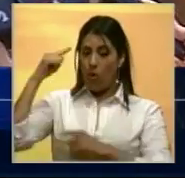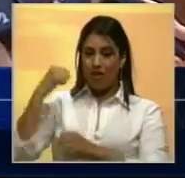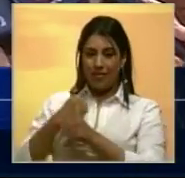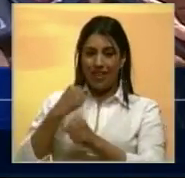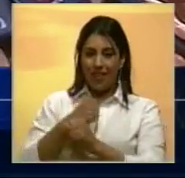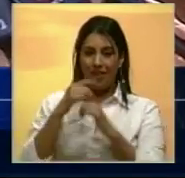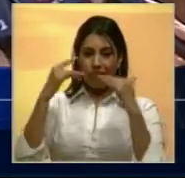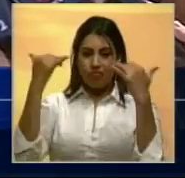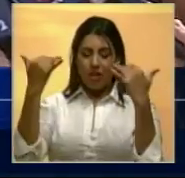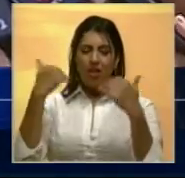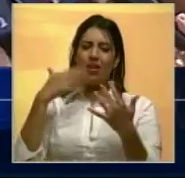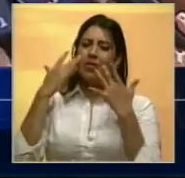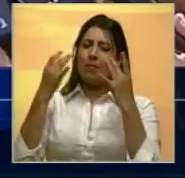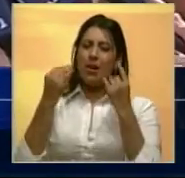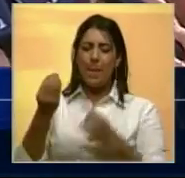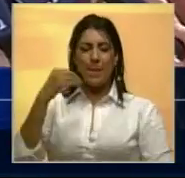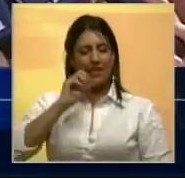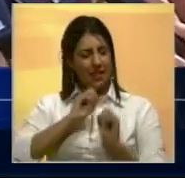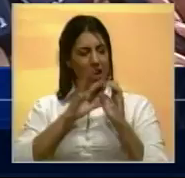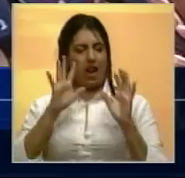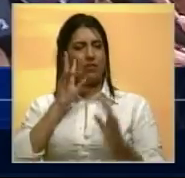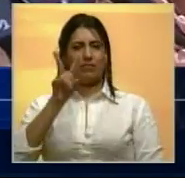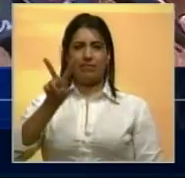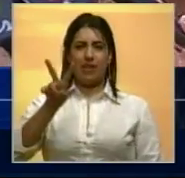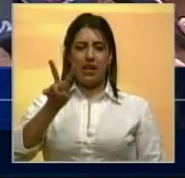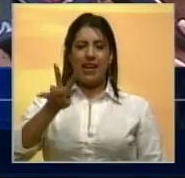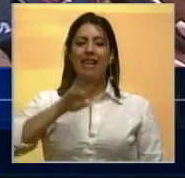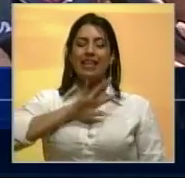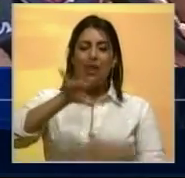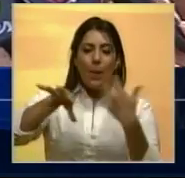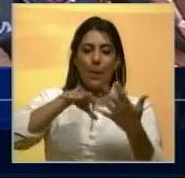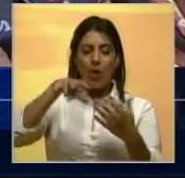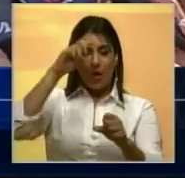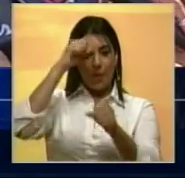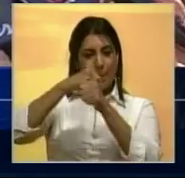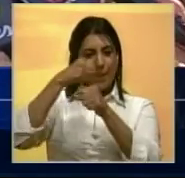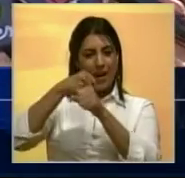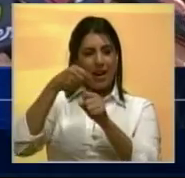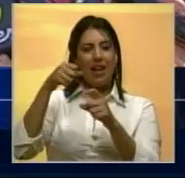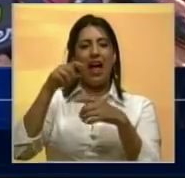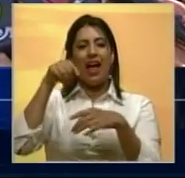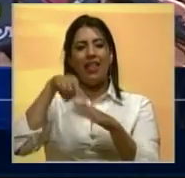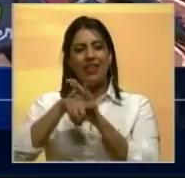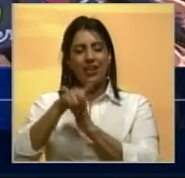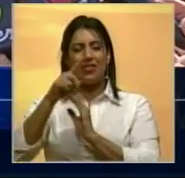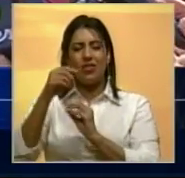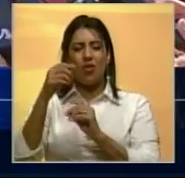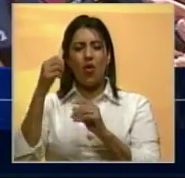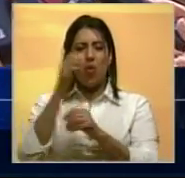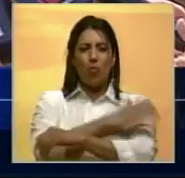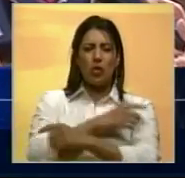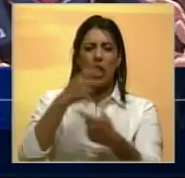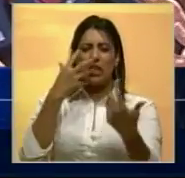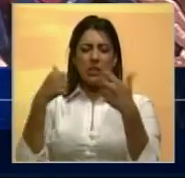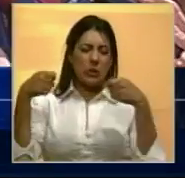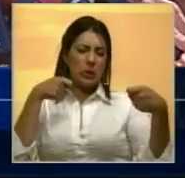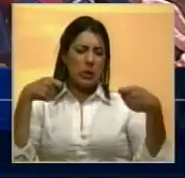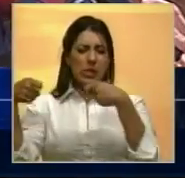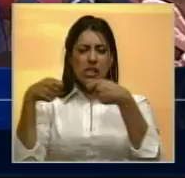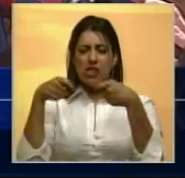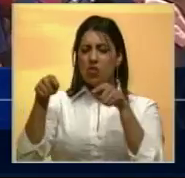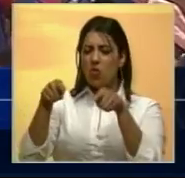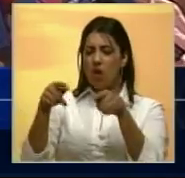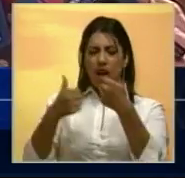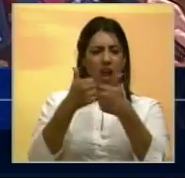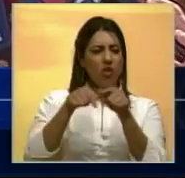pasado vimos con mayor claridad de qué magnitud son las peleas internas de la oposición, comiéndose a cuchillo por quién